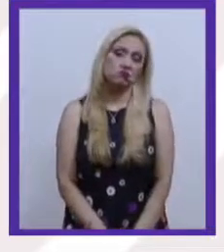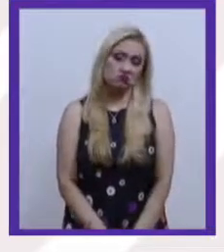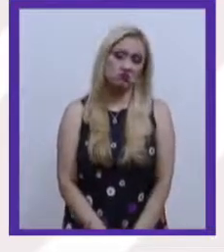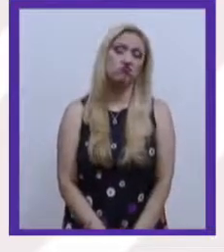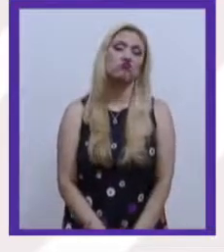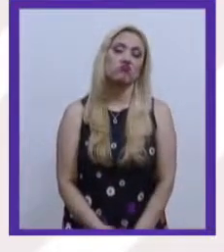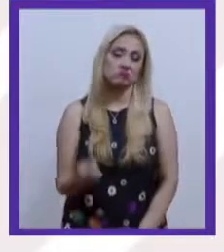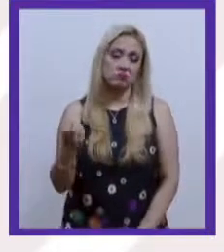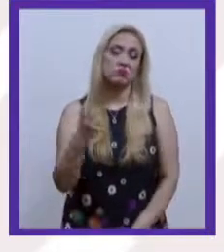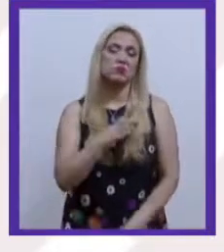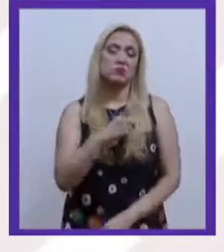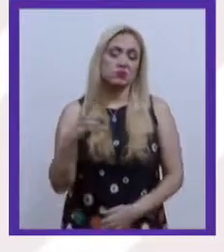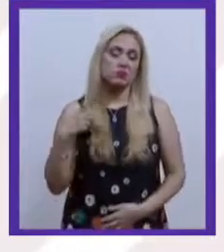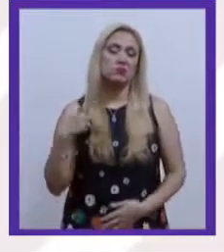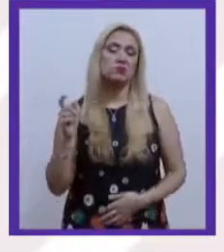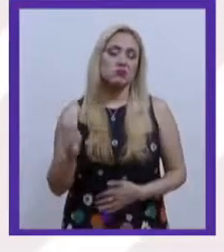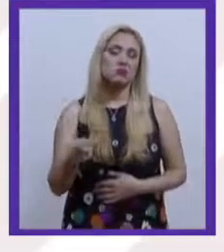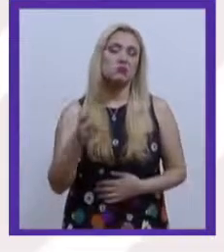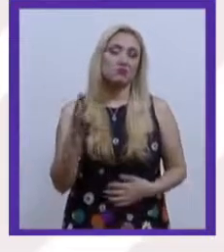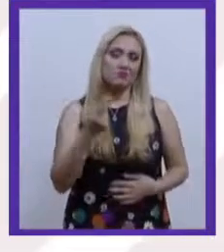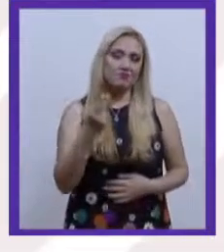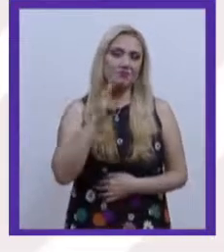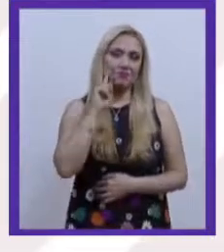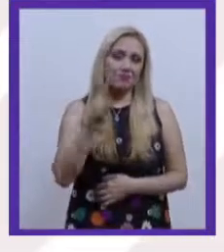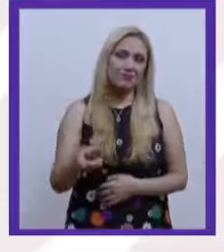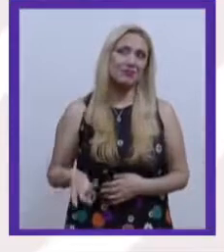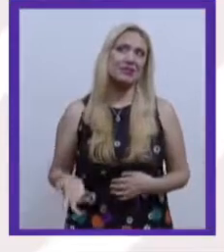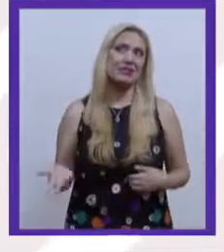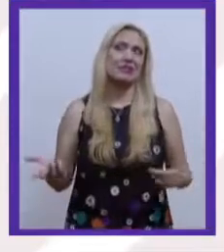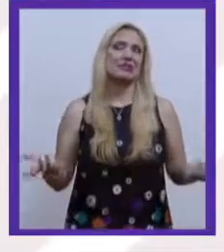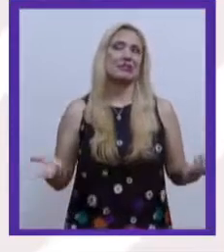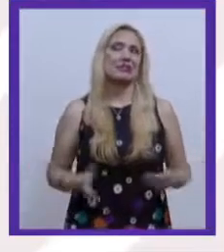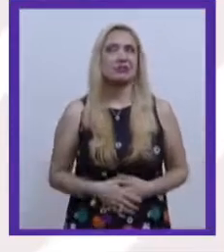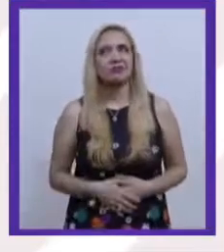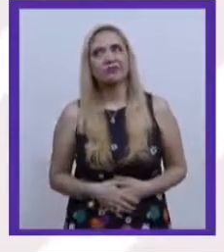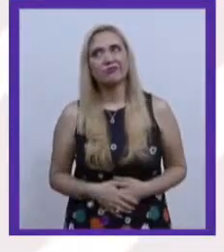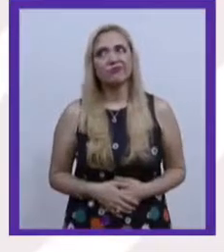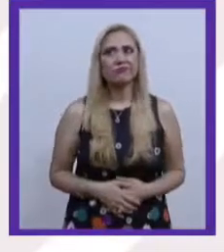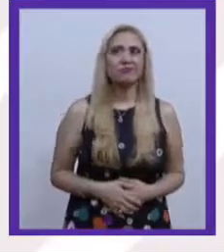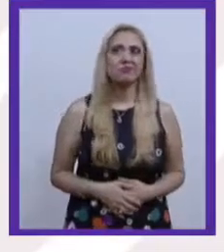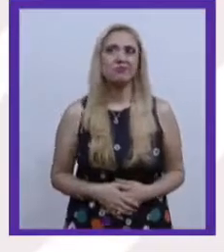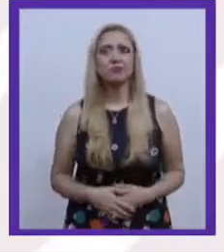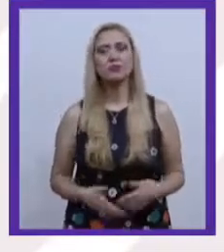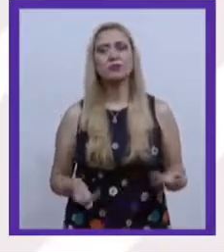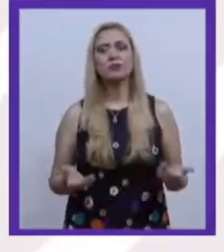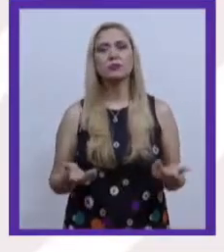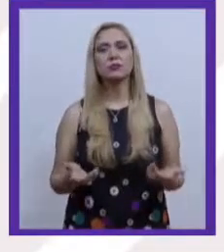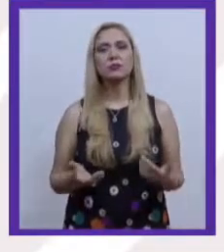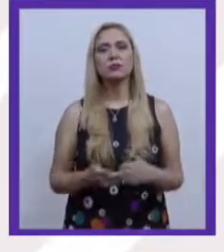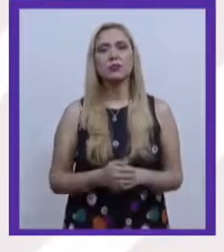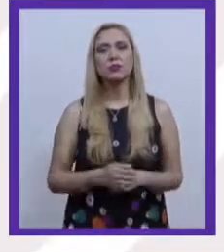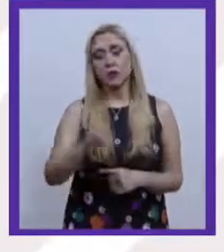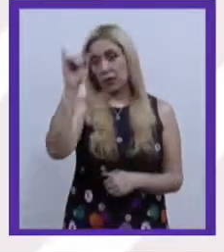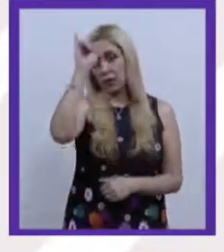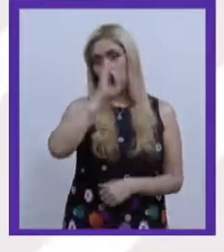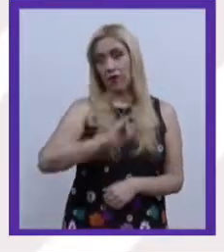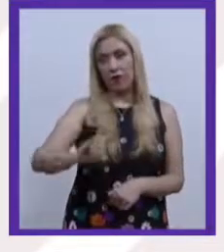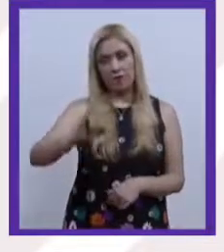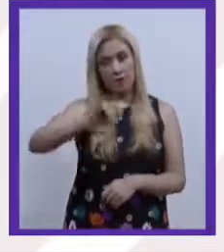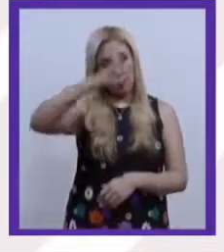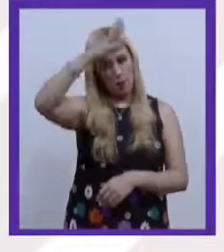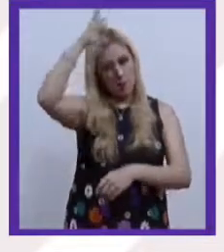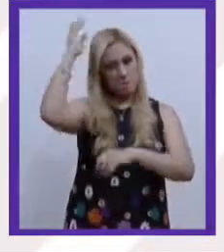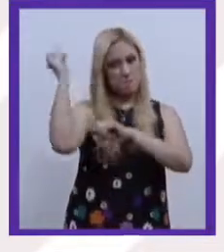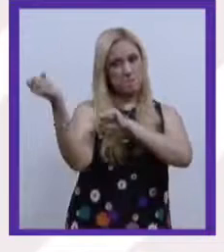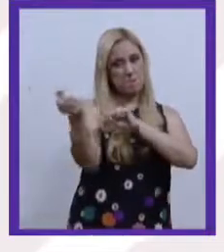eso también tiene que ver con la vida privada. Ah, no, yo iba a decir un ejemplo, que el jefe de bomberos,